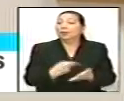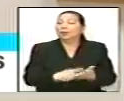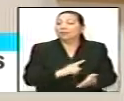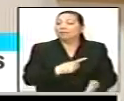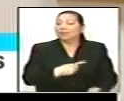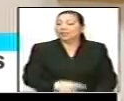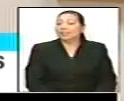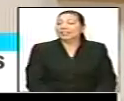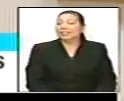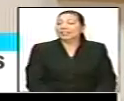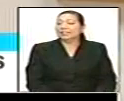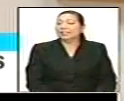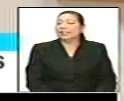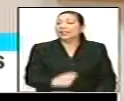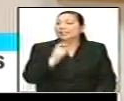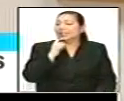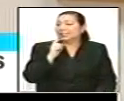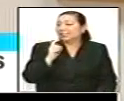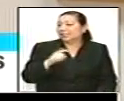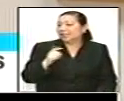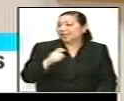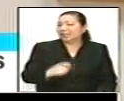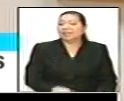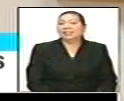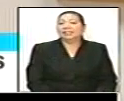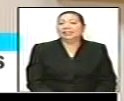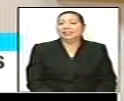fortalezas. Se requiere